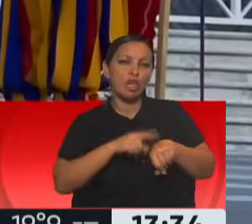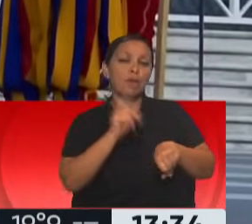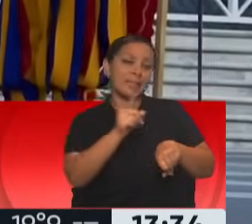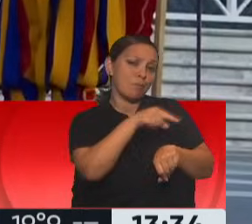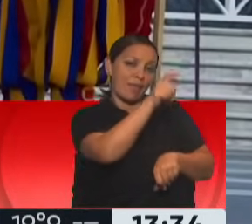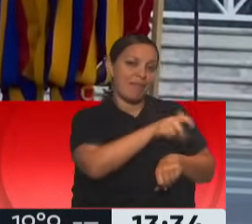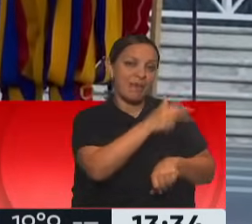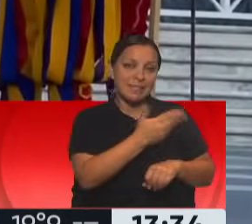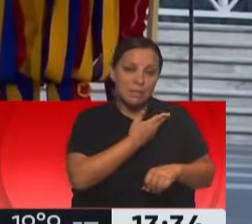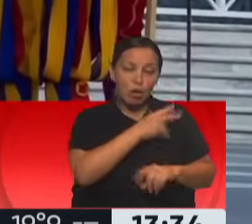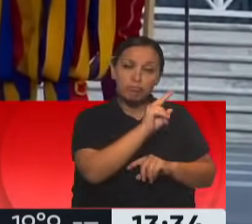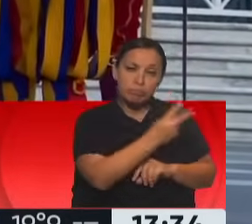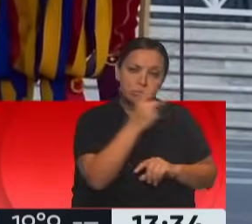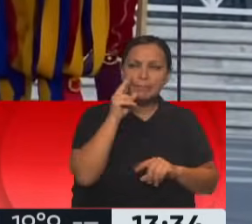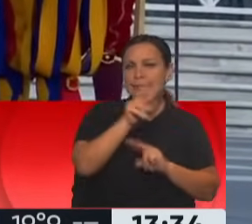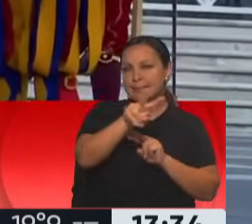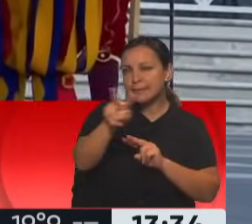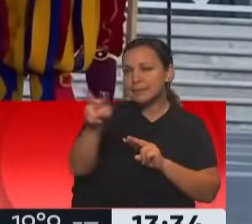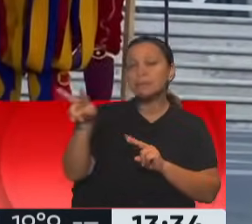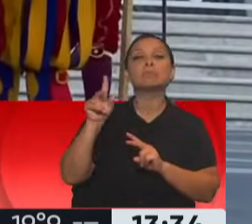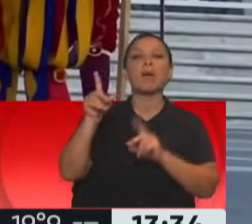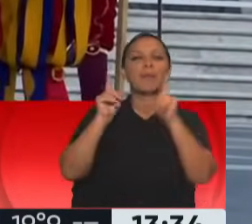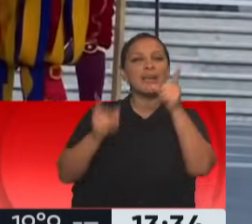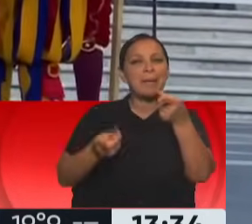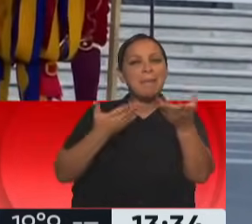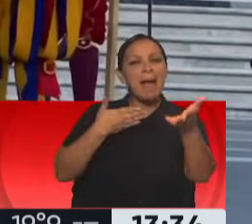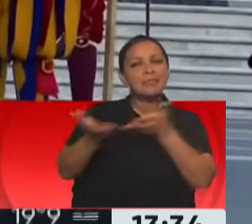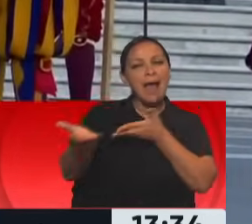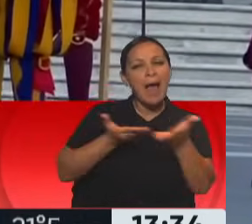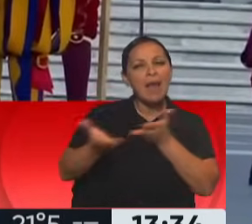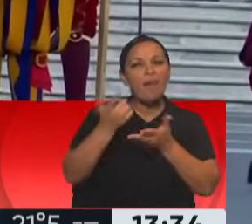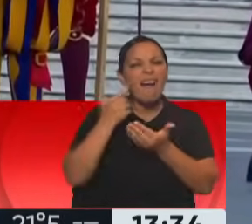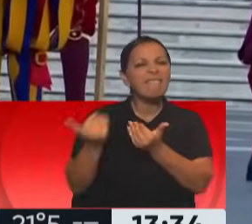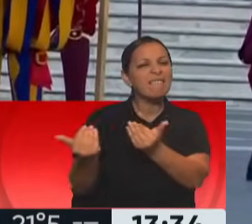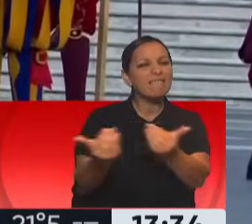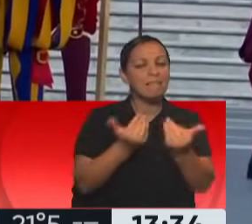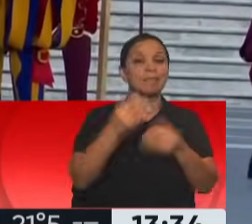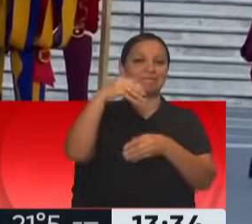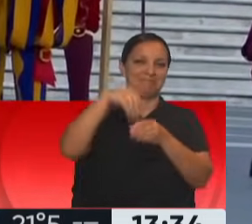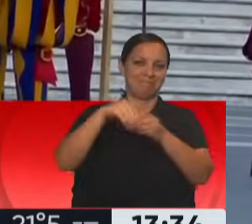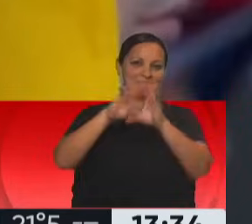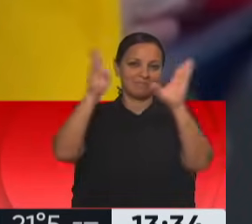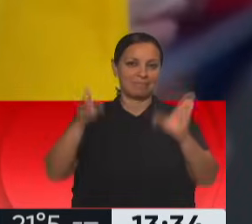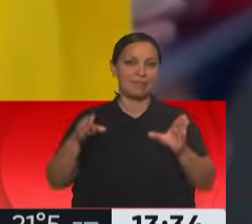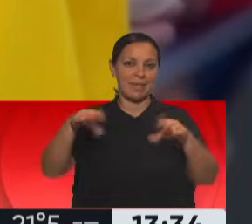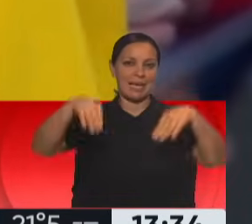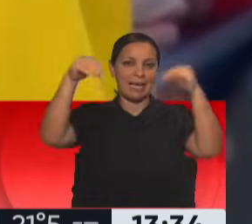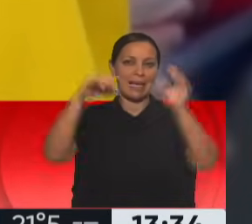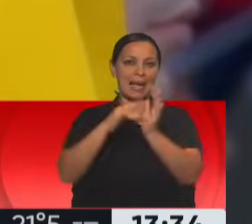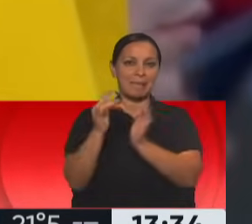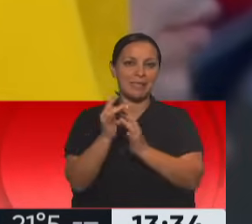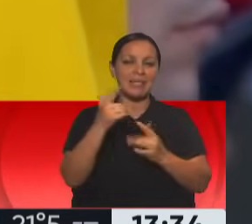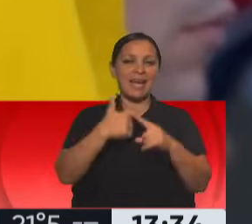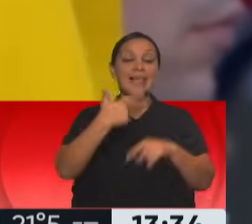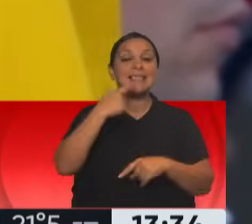aún con mucho más énfasis y con diálogo entre los purpurados en el seno de la Capilla Sixtina estos días. Que si